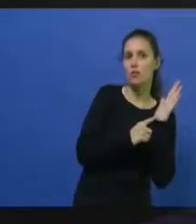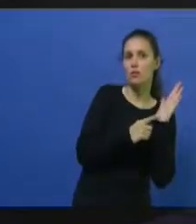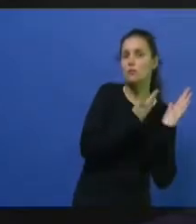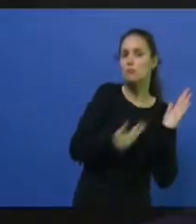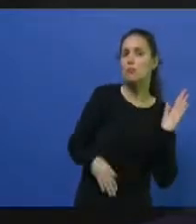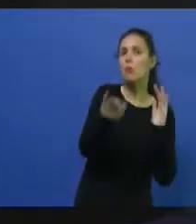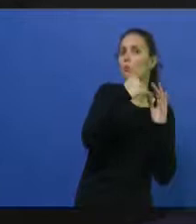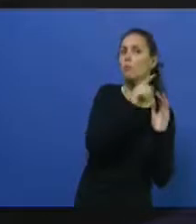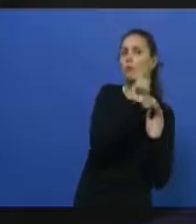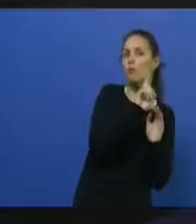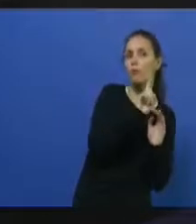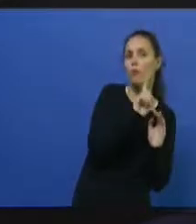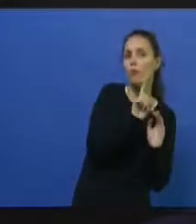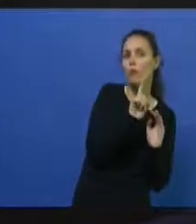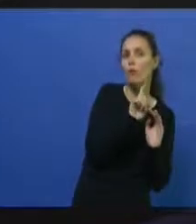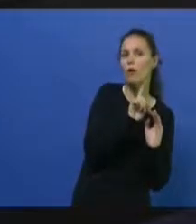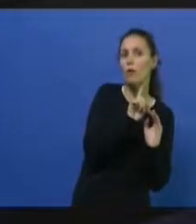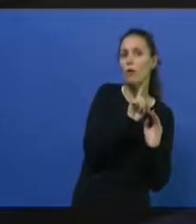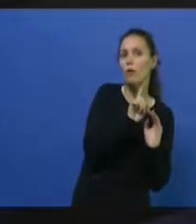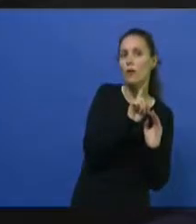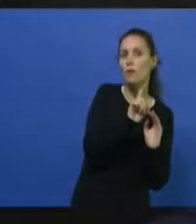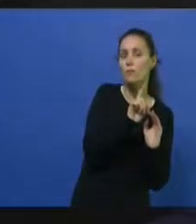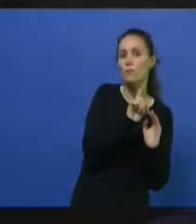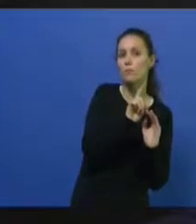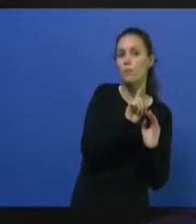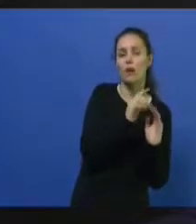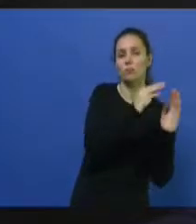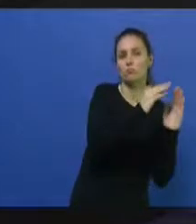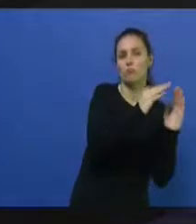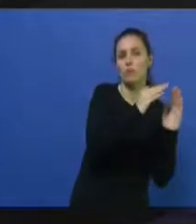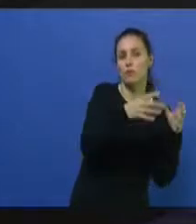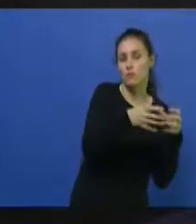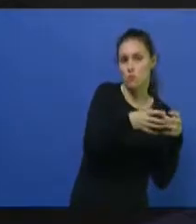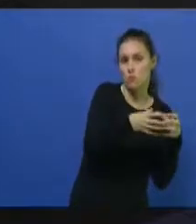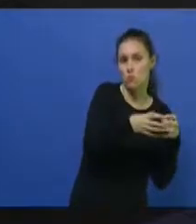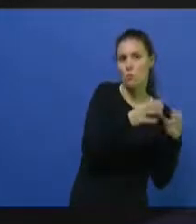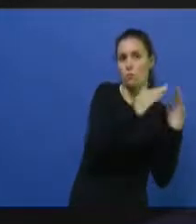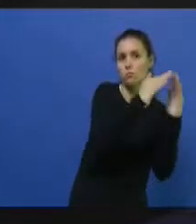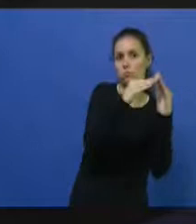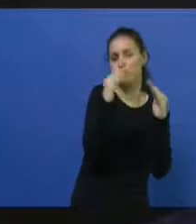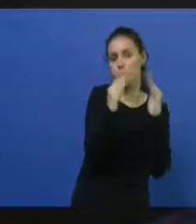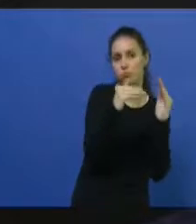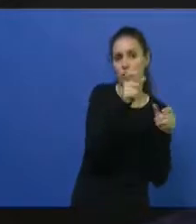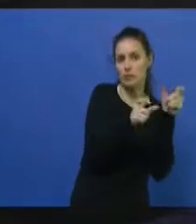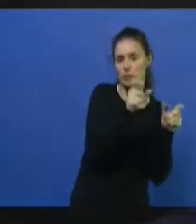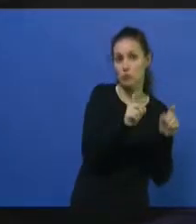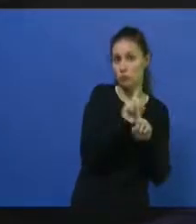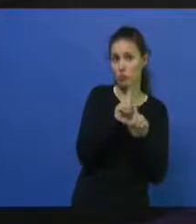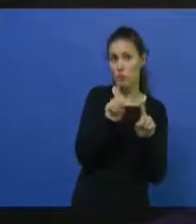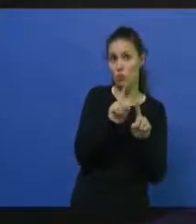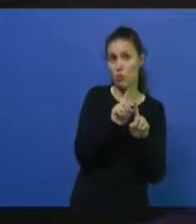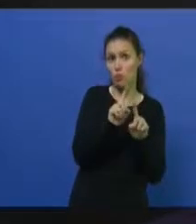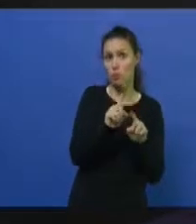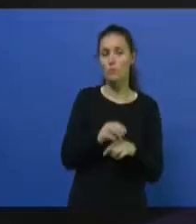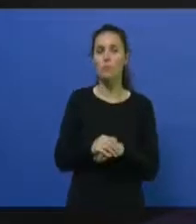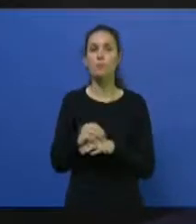y mucho menos de la Dirección de Participación Vecinal. Vino desde, o sea, la estuvimos trabajando. Nacen los